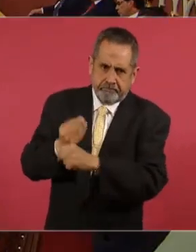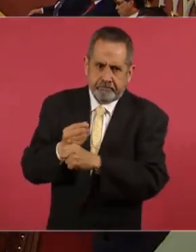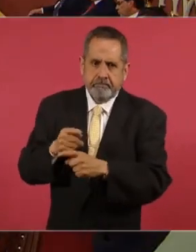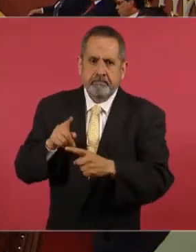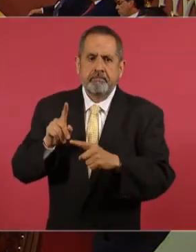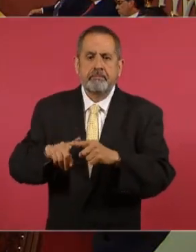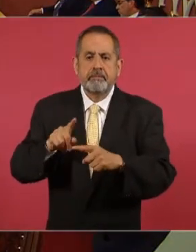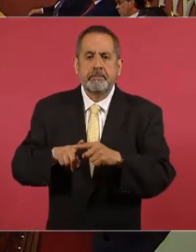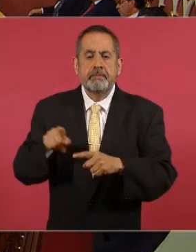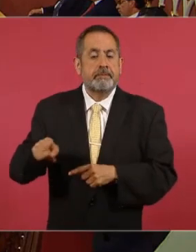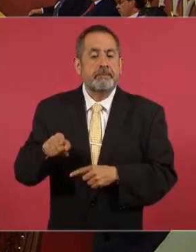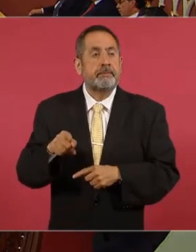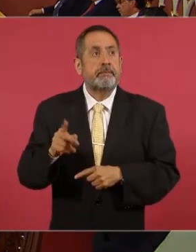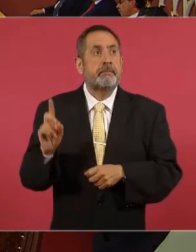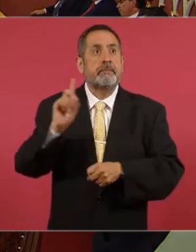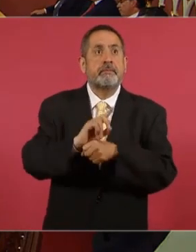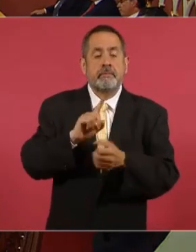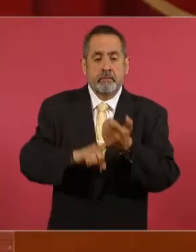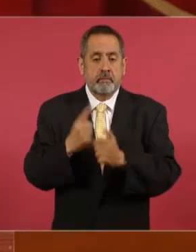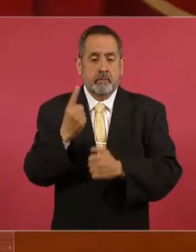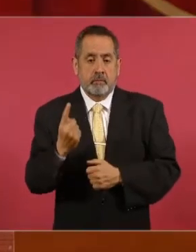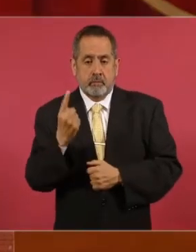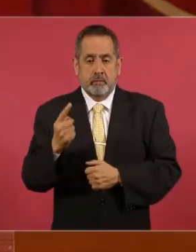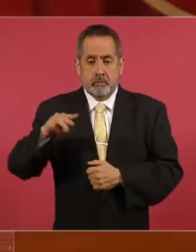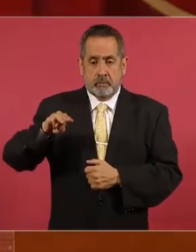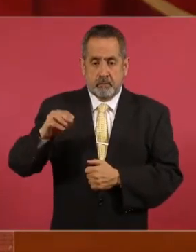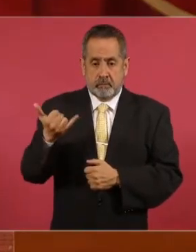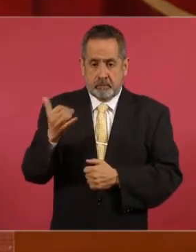desde el